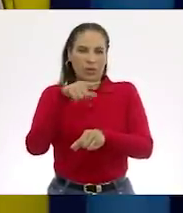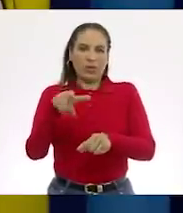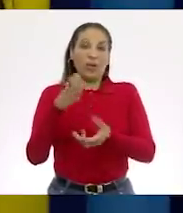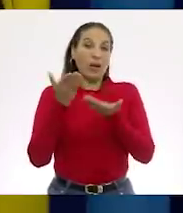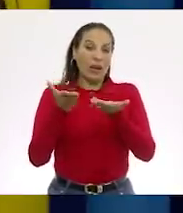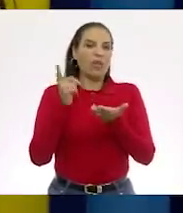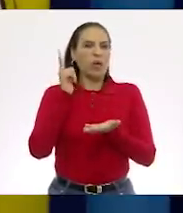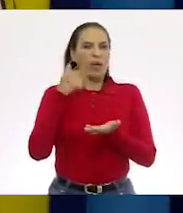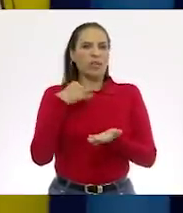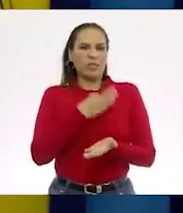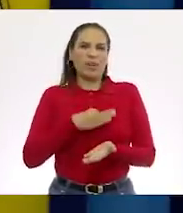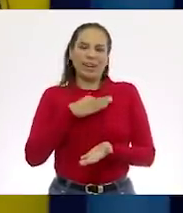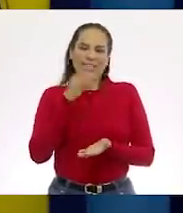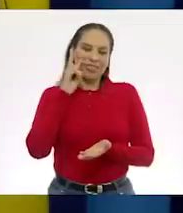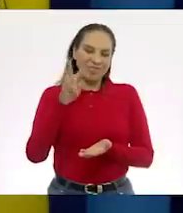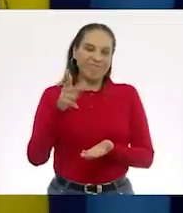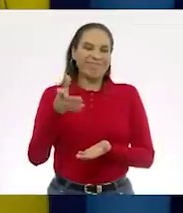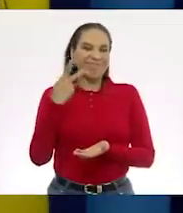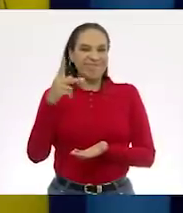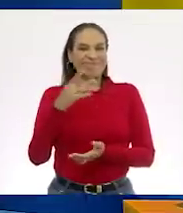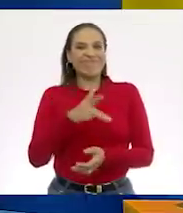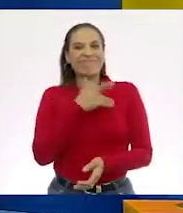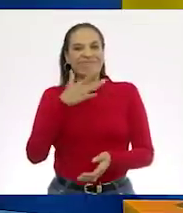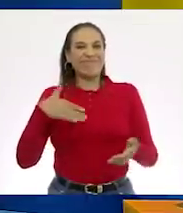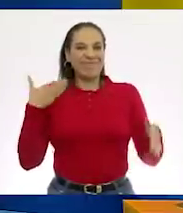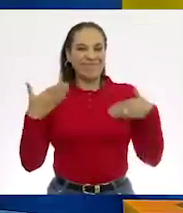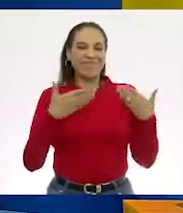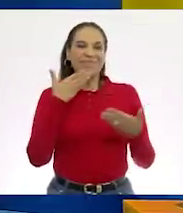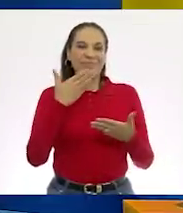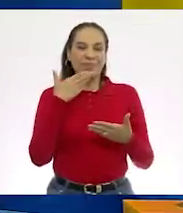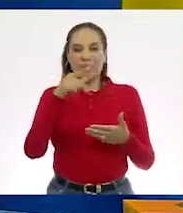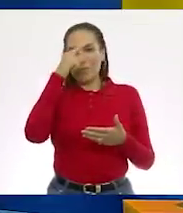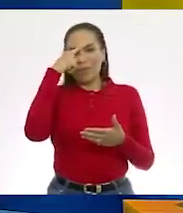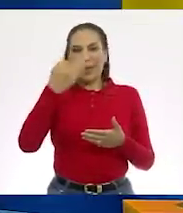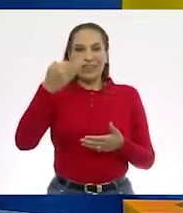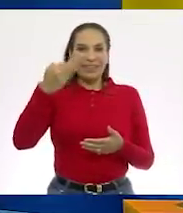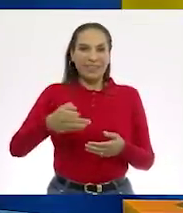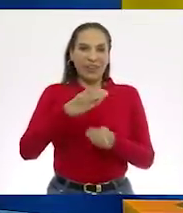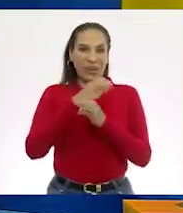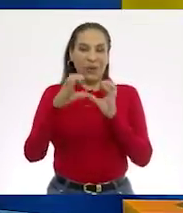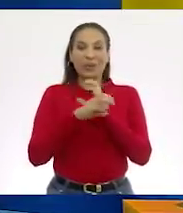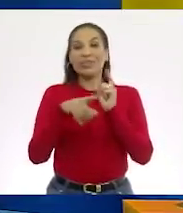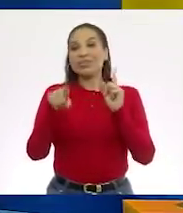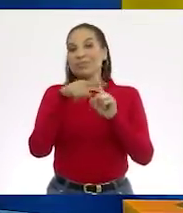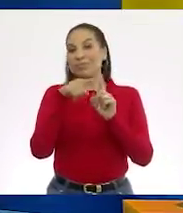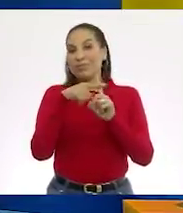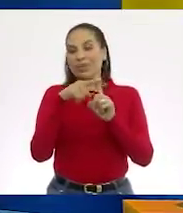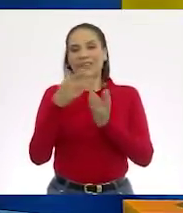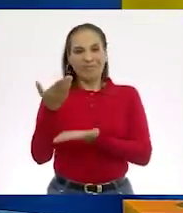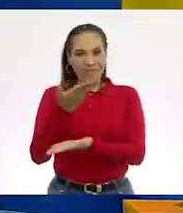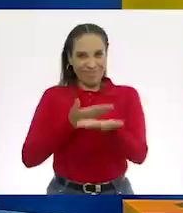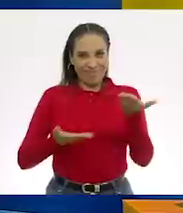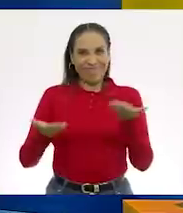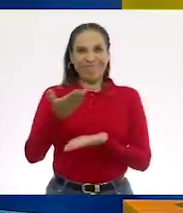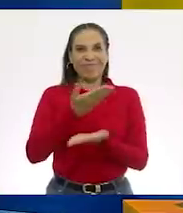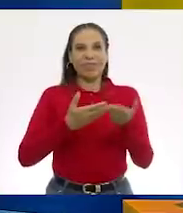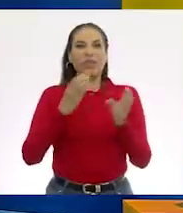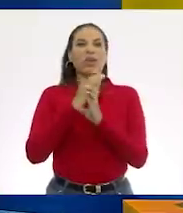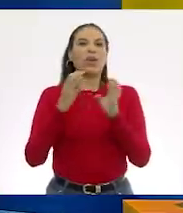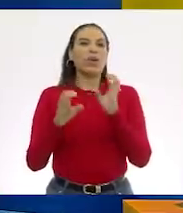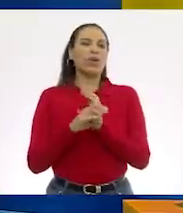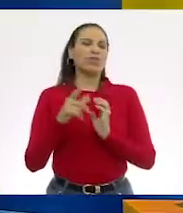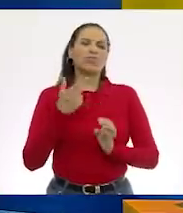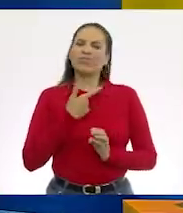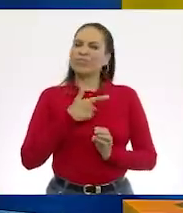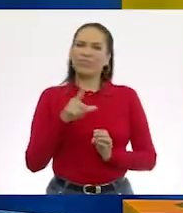gusto y compartía su alegría. Es más fácil aceptar las cosas positivas y compartirlas que las cosas que